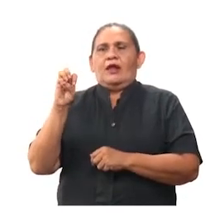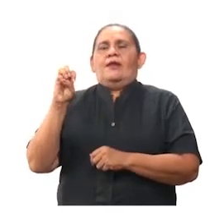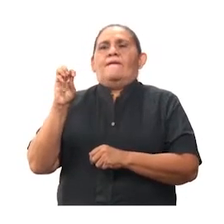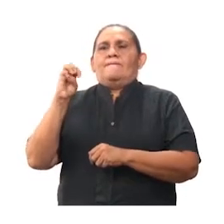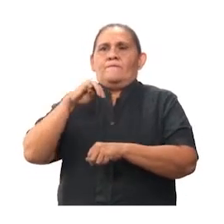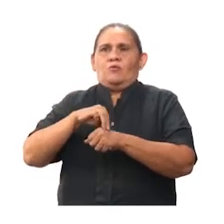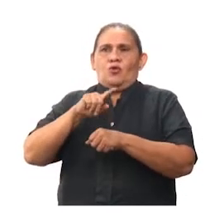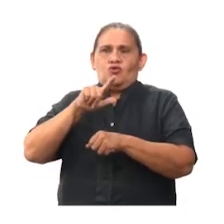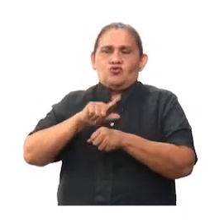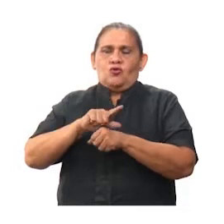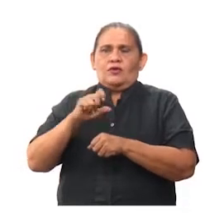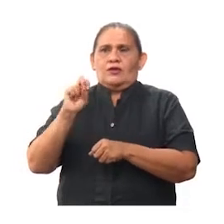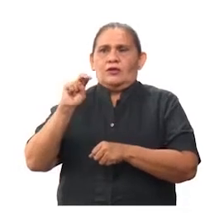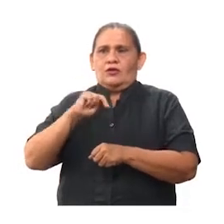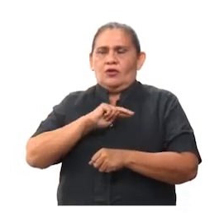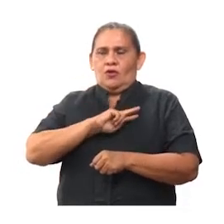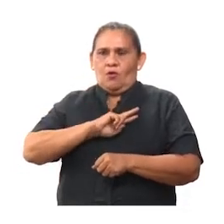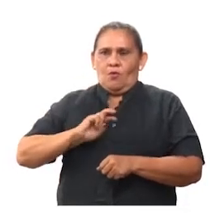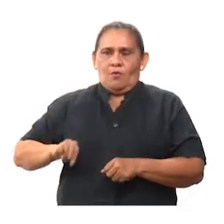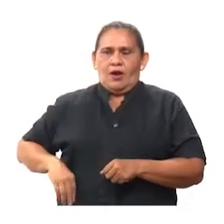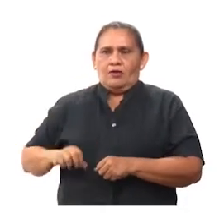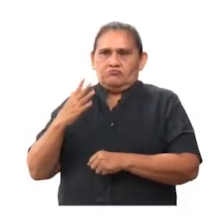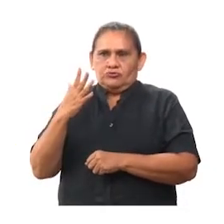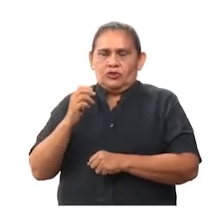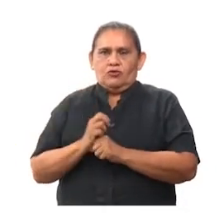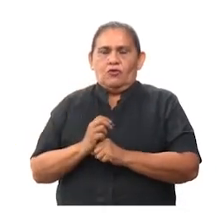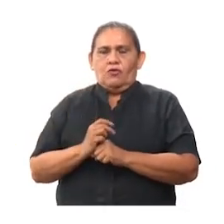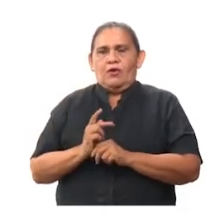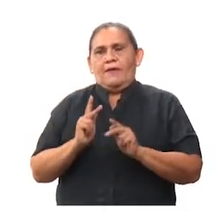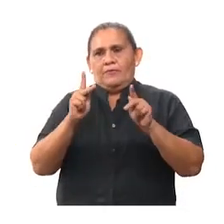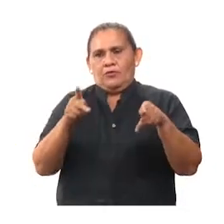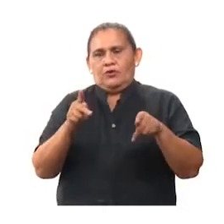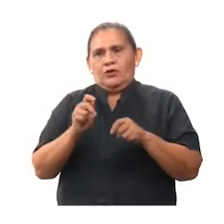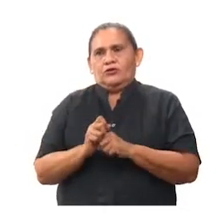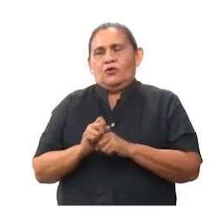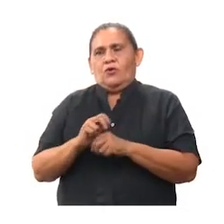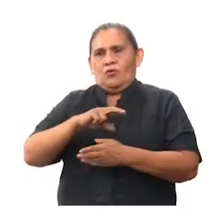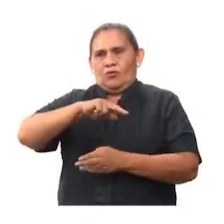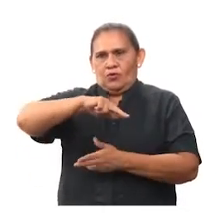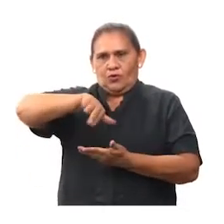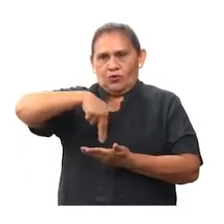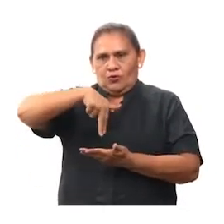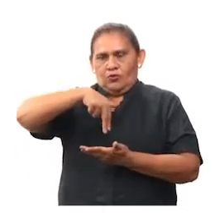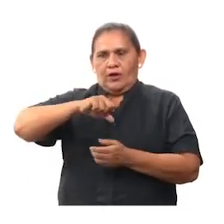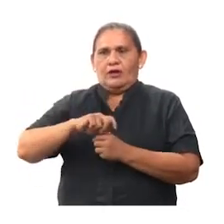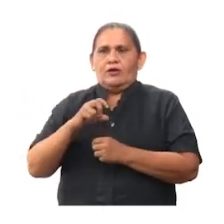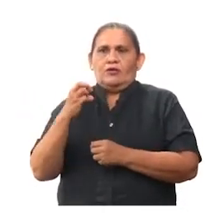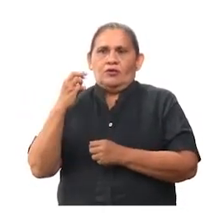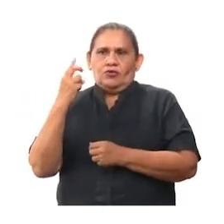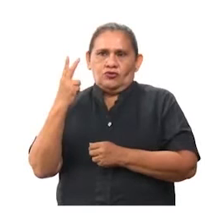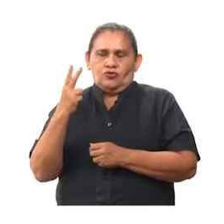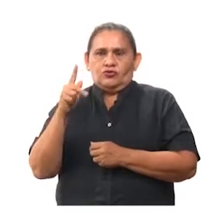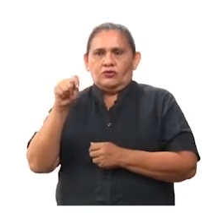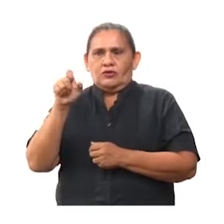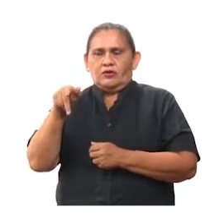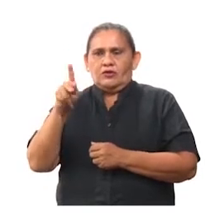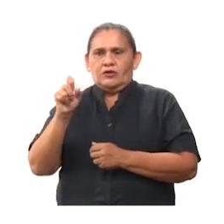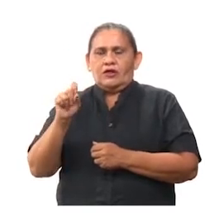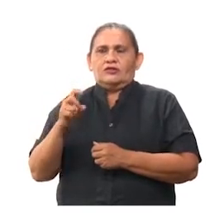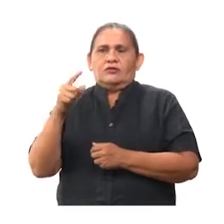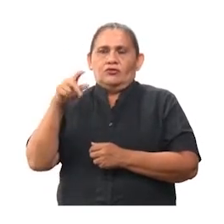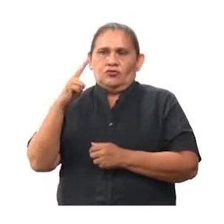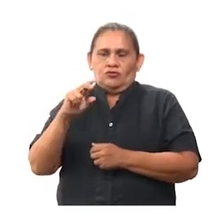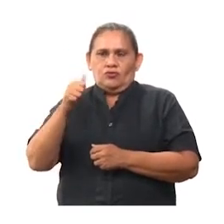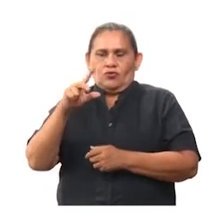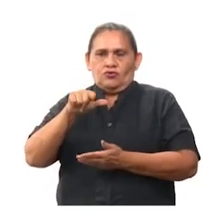y Humán, 5 en Junucmá y Progreso, 4 en Tixcocop, 3 en Acanqué y Oscuscap, 2 en Tecash y 2